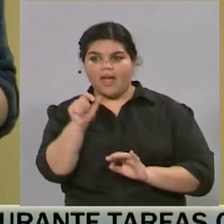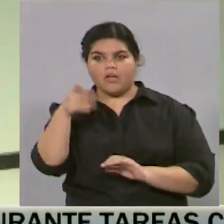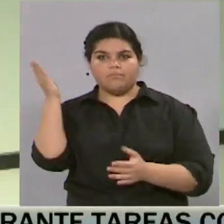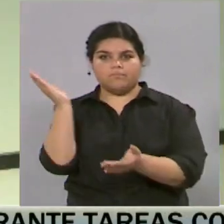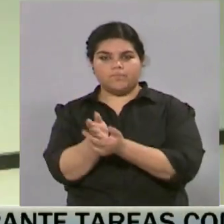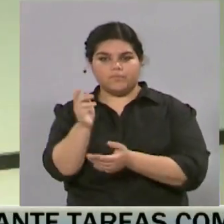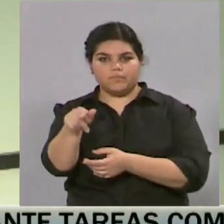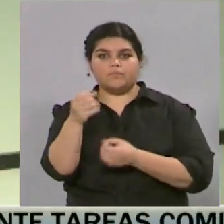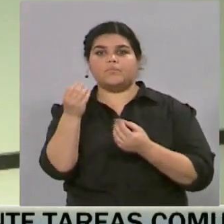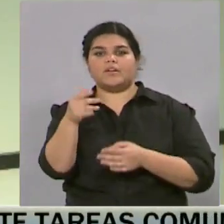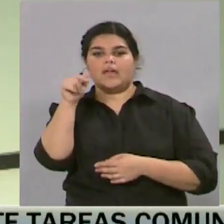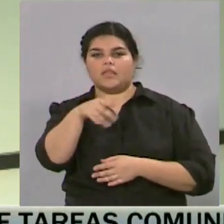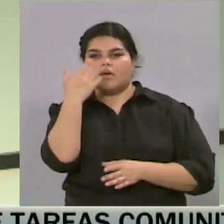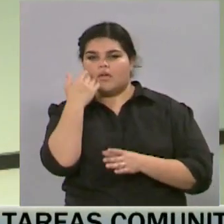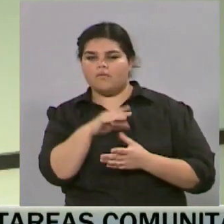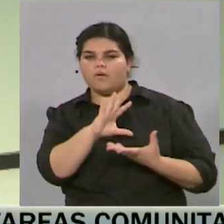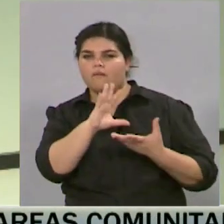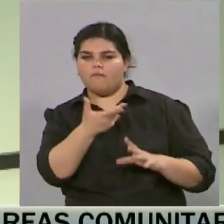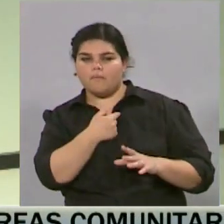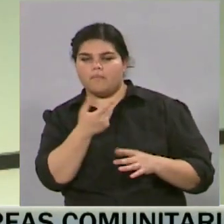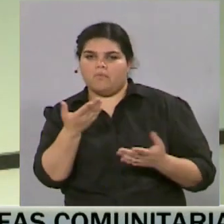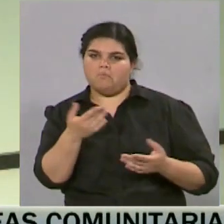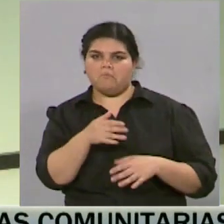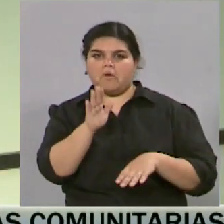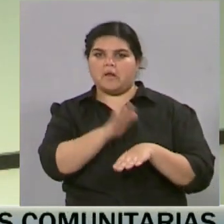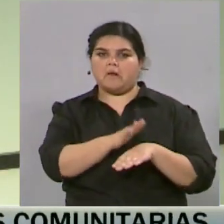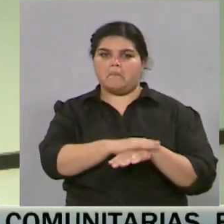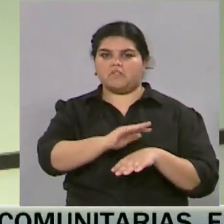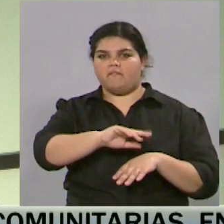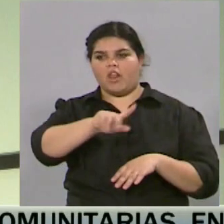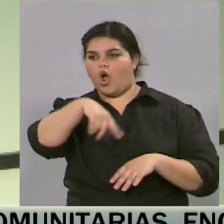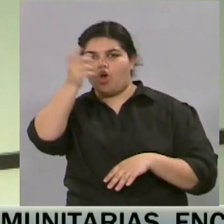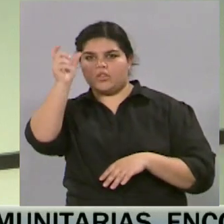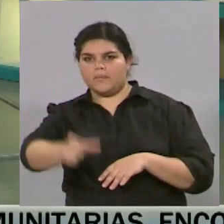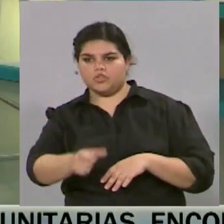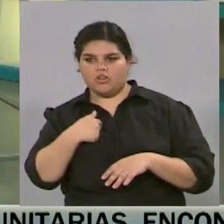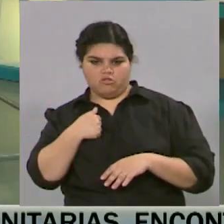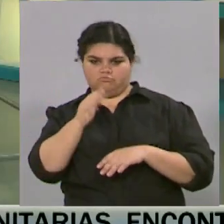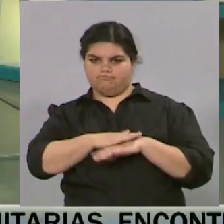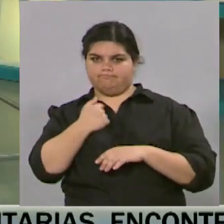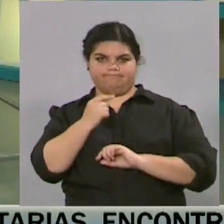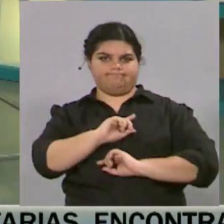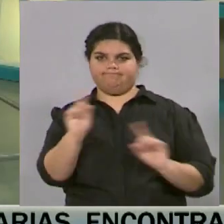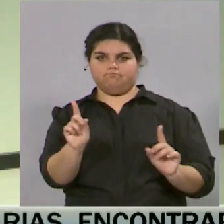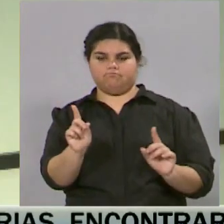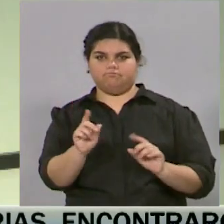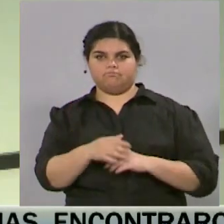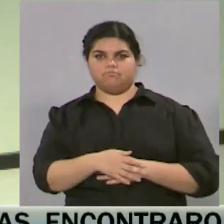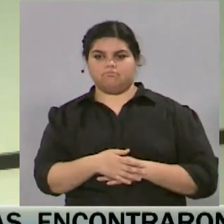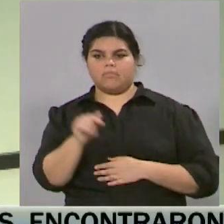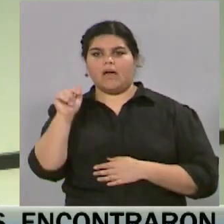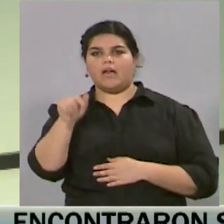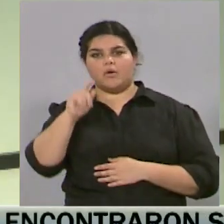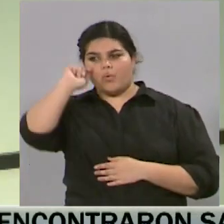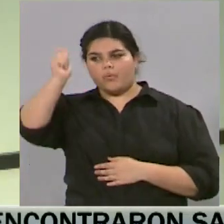estos casos se escapan por decir, ah, bueno, esto es la culpa de un tercero por el cual yo no debo responder. Y en realidad lo que se interpretó de